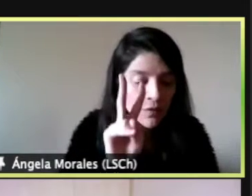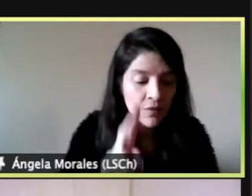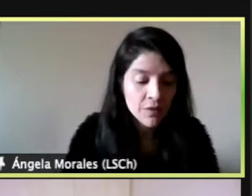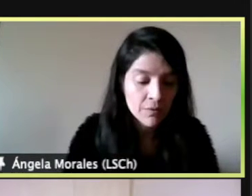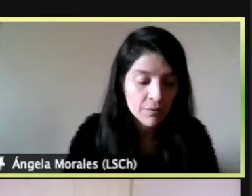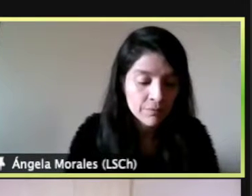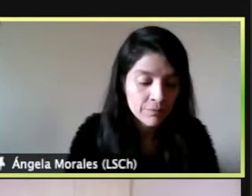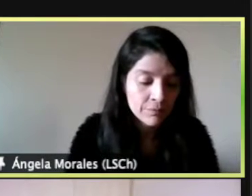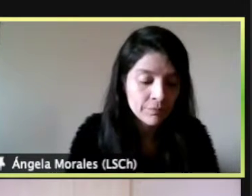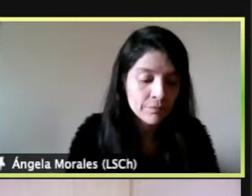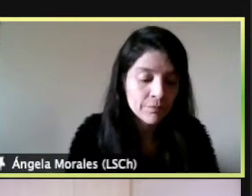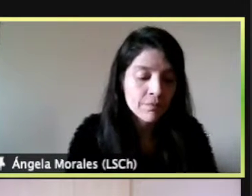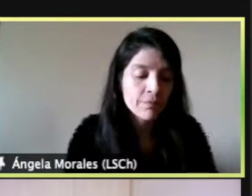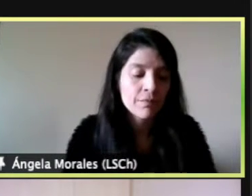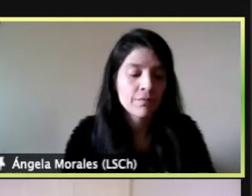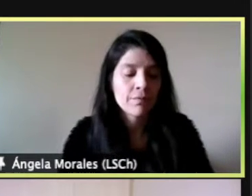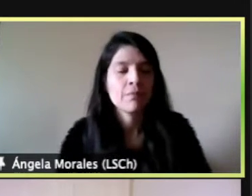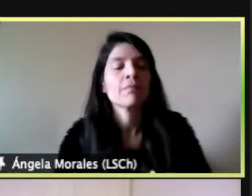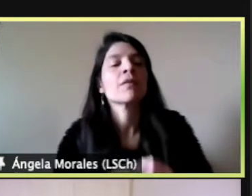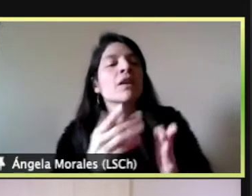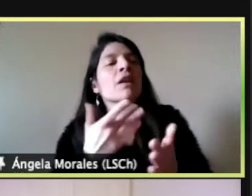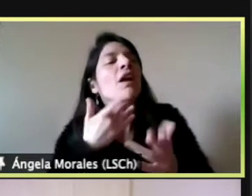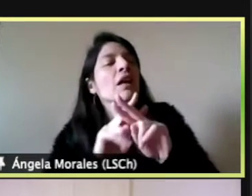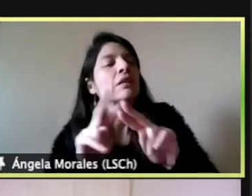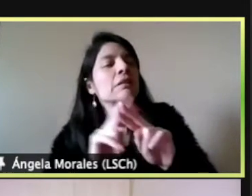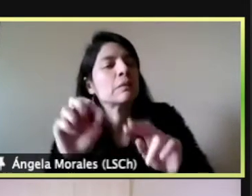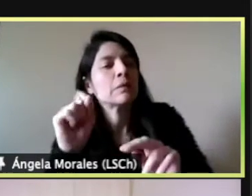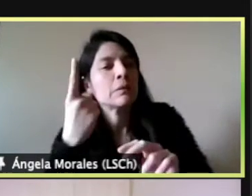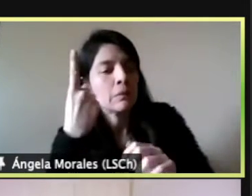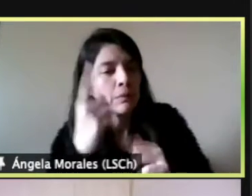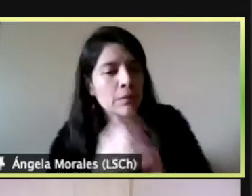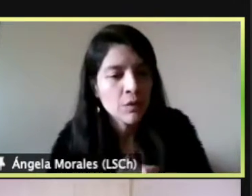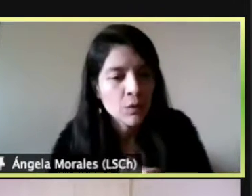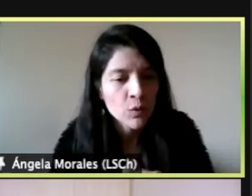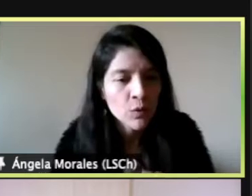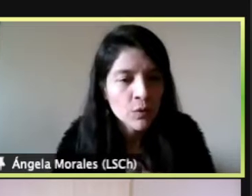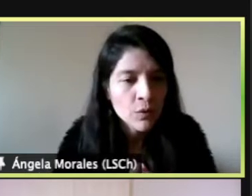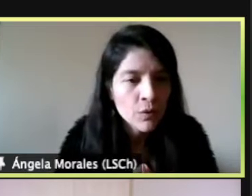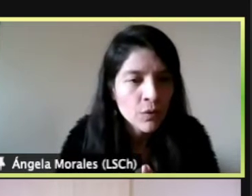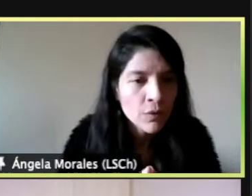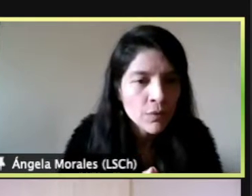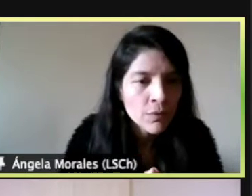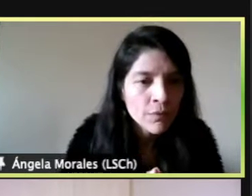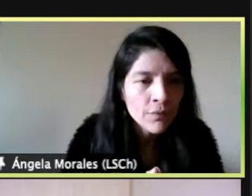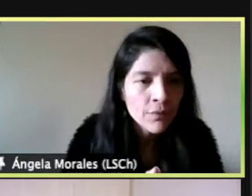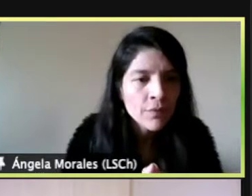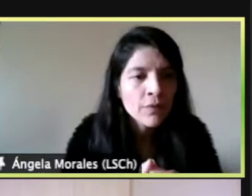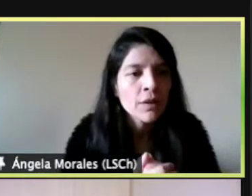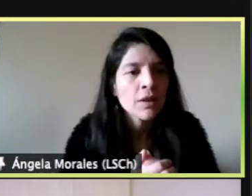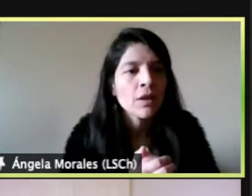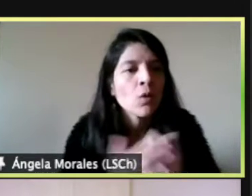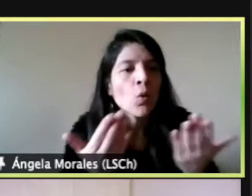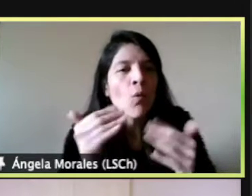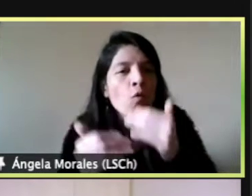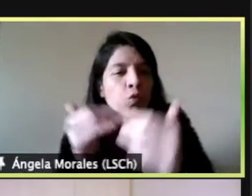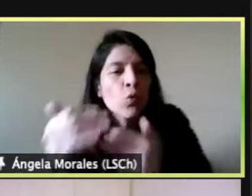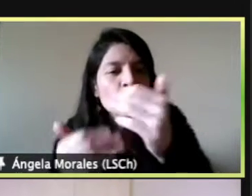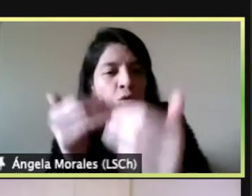que voy a hacer primero? Voy a ver en la tabla de trabajadores sociales cómo funciona. Fíjense que en esta